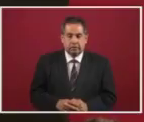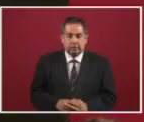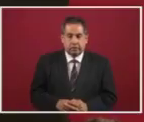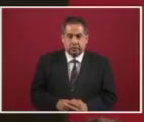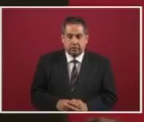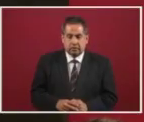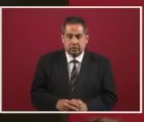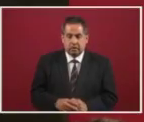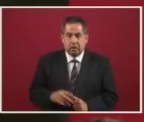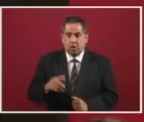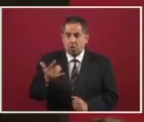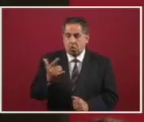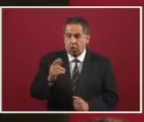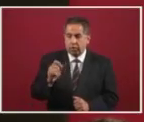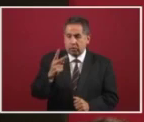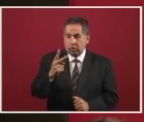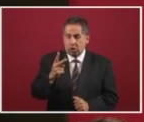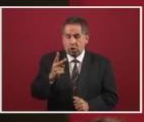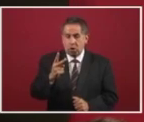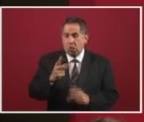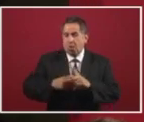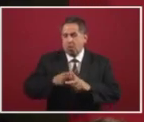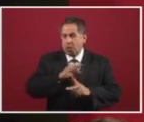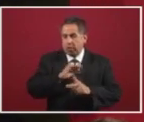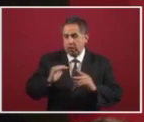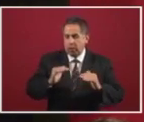Al 24 de julio, este es nuestro promedio.